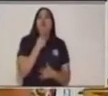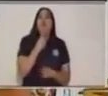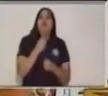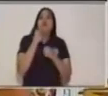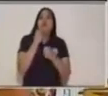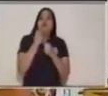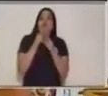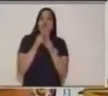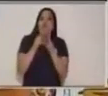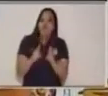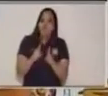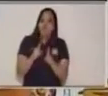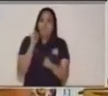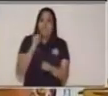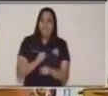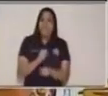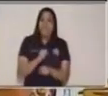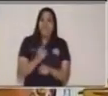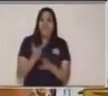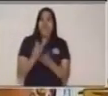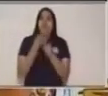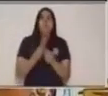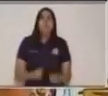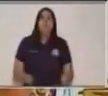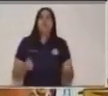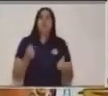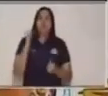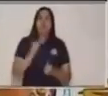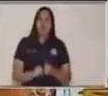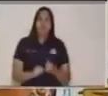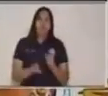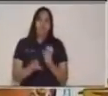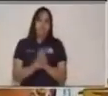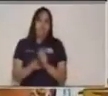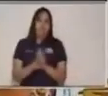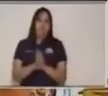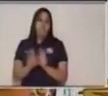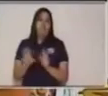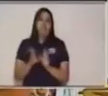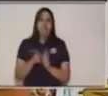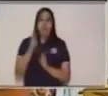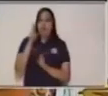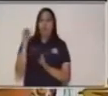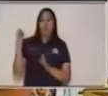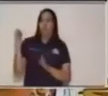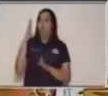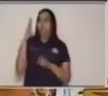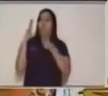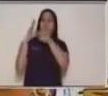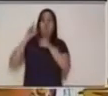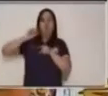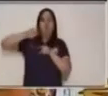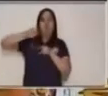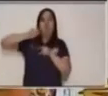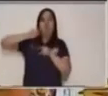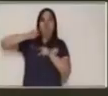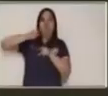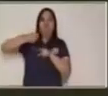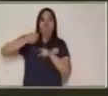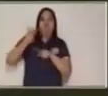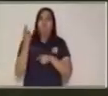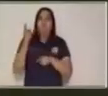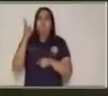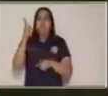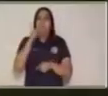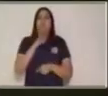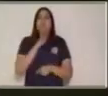a ponerle dos rayitas a nuestro volumen, ¿sí? Dos rayitas. Yo hablo usualmente